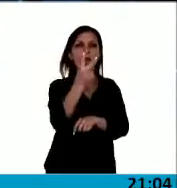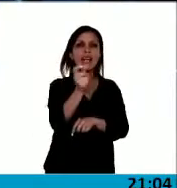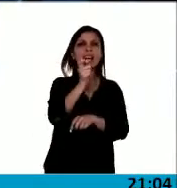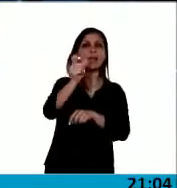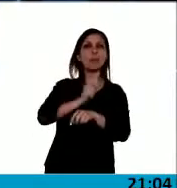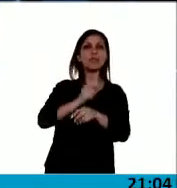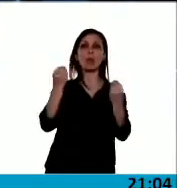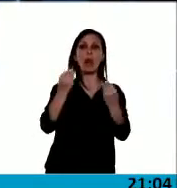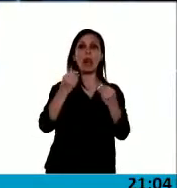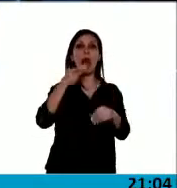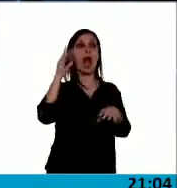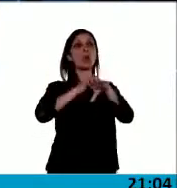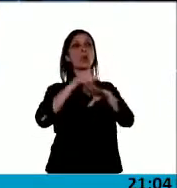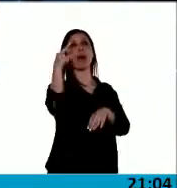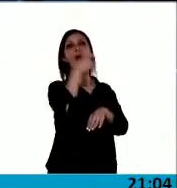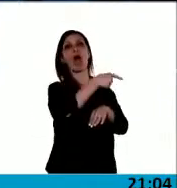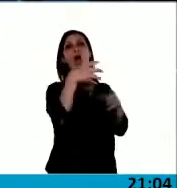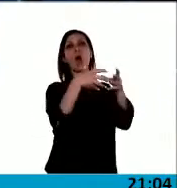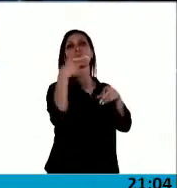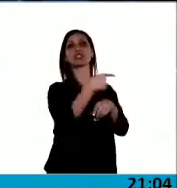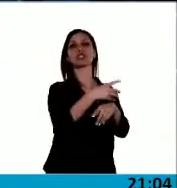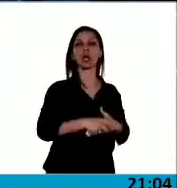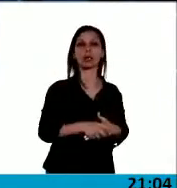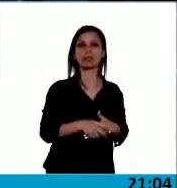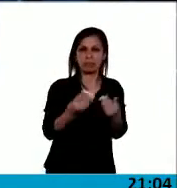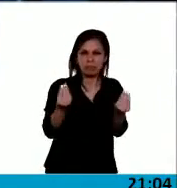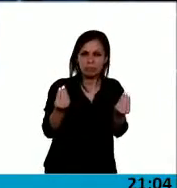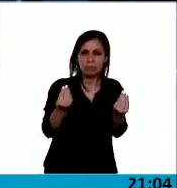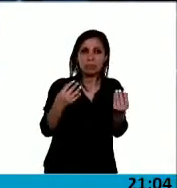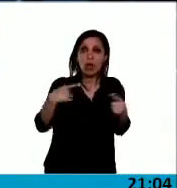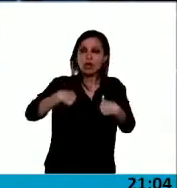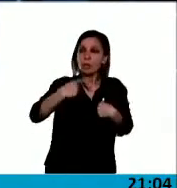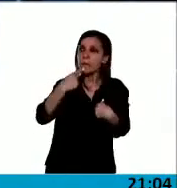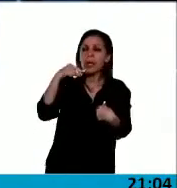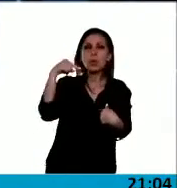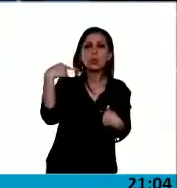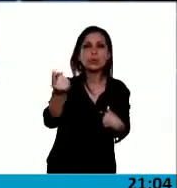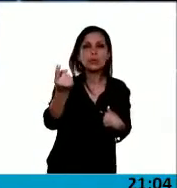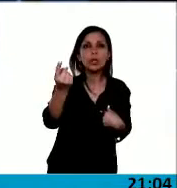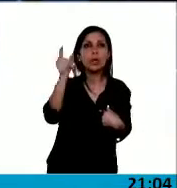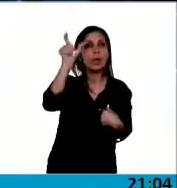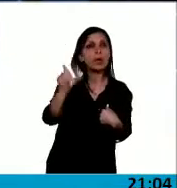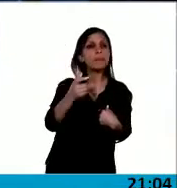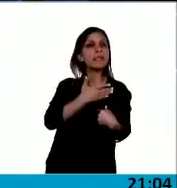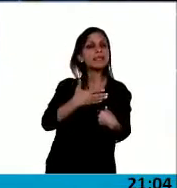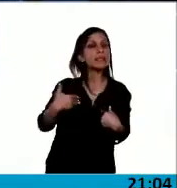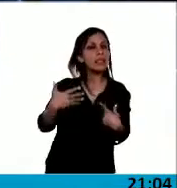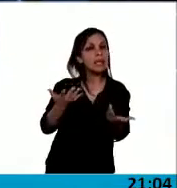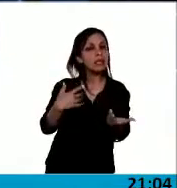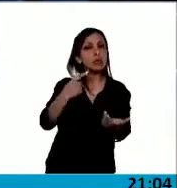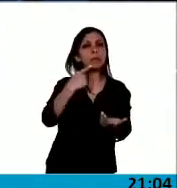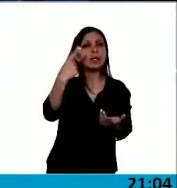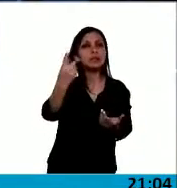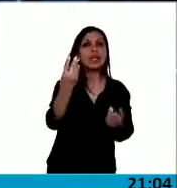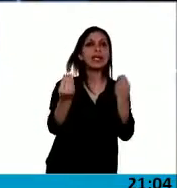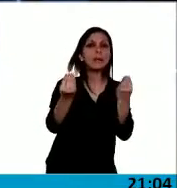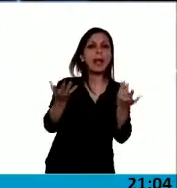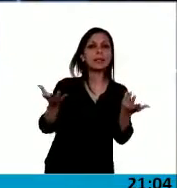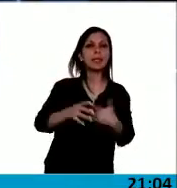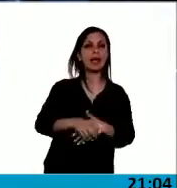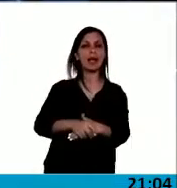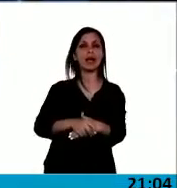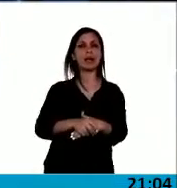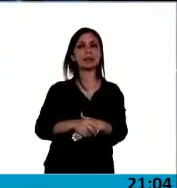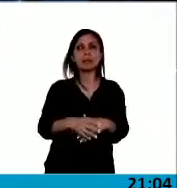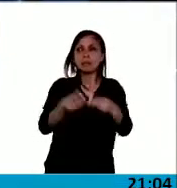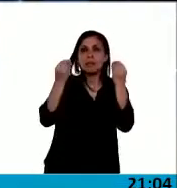de la oposición. Y nosotros le preguntamos, señor presidente, ¿qué es lo que está pasando? ¿Por